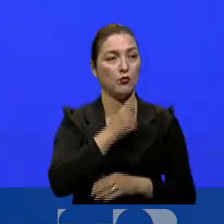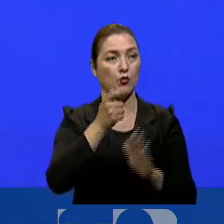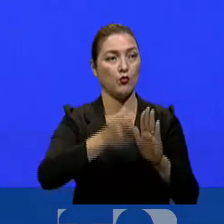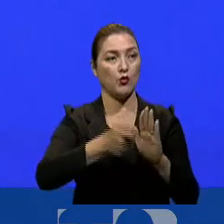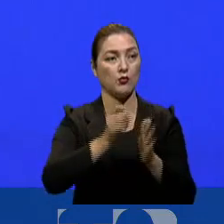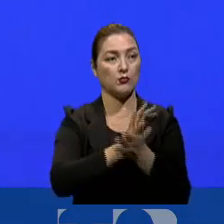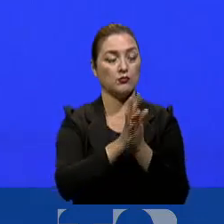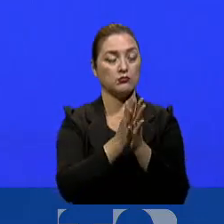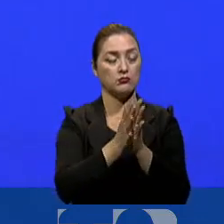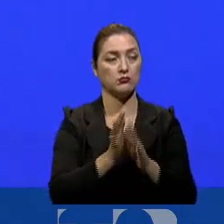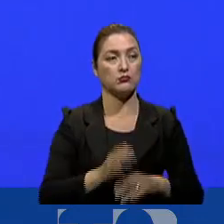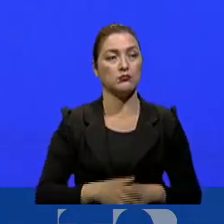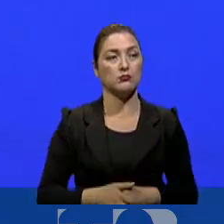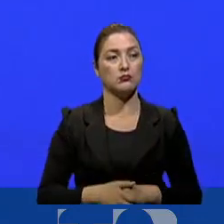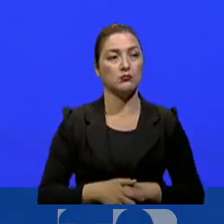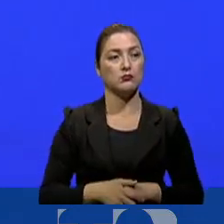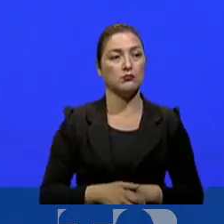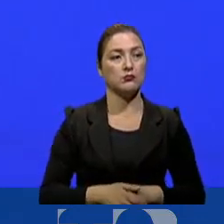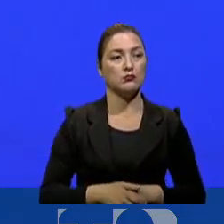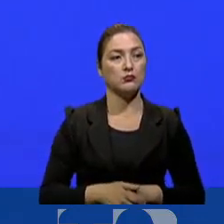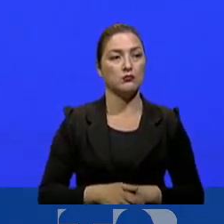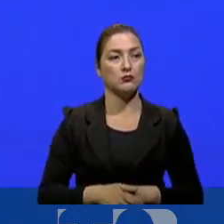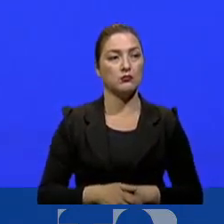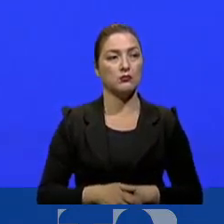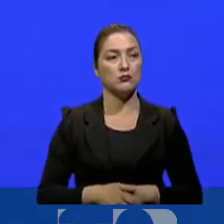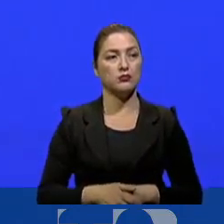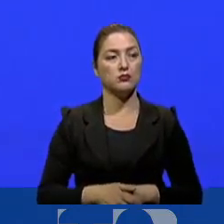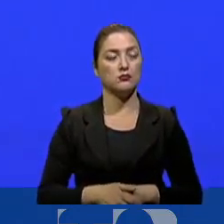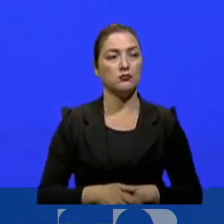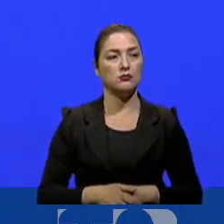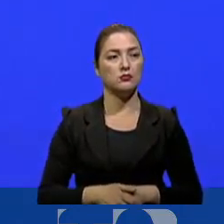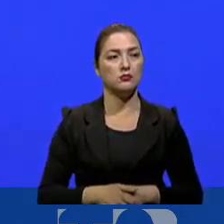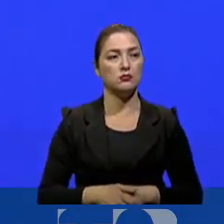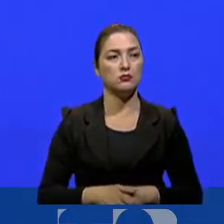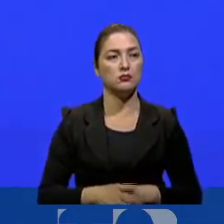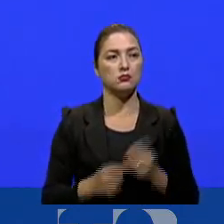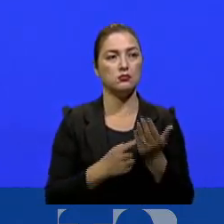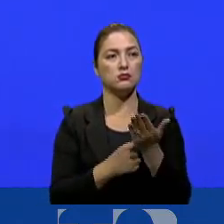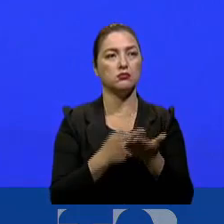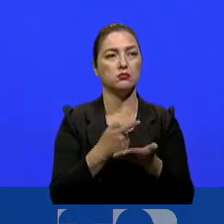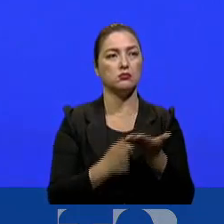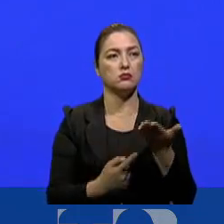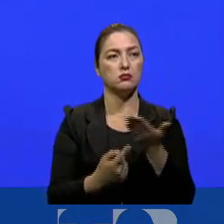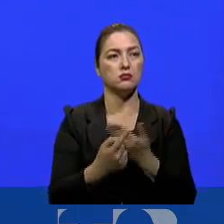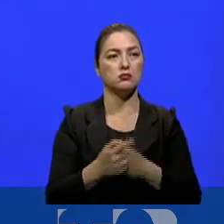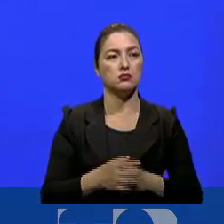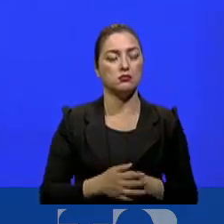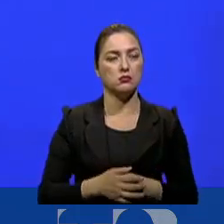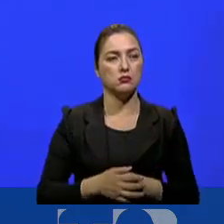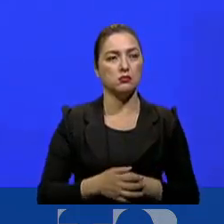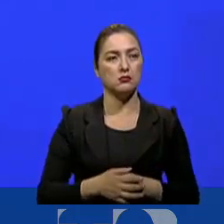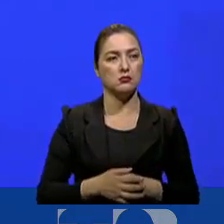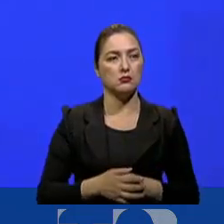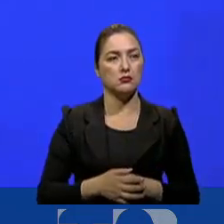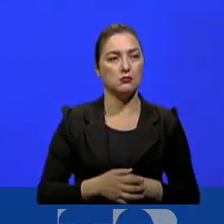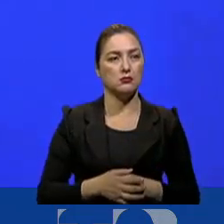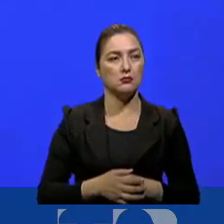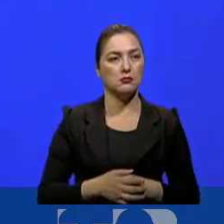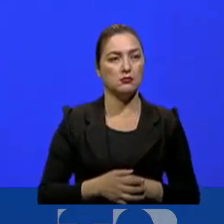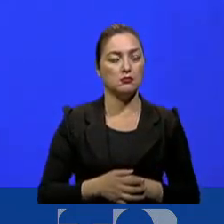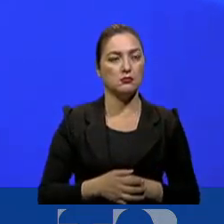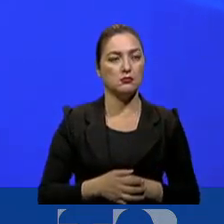juez. En este sentido, ¿cuáles son los elementos que tienen que analizar? Por ejemplo, hacer el análisis de